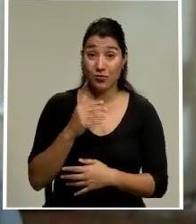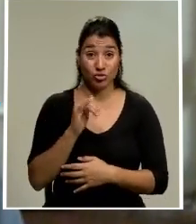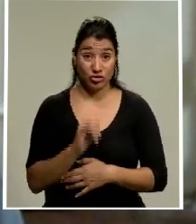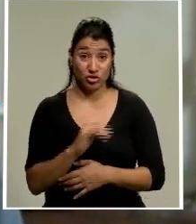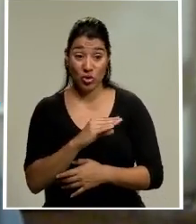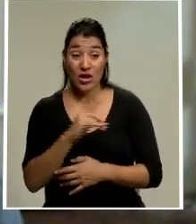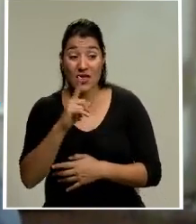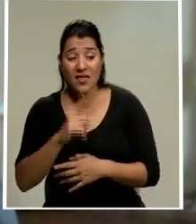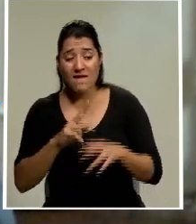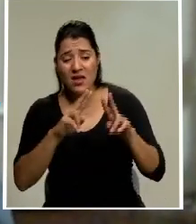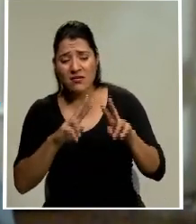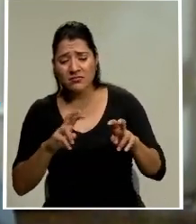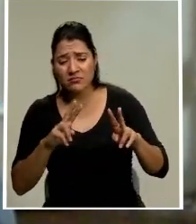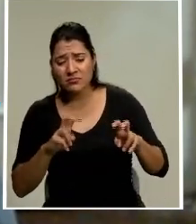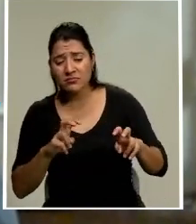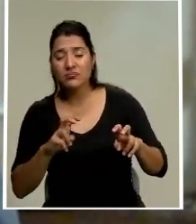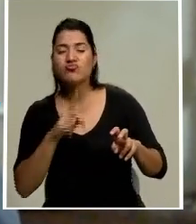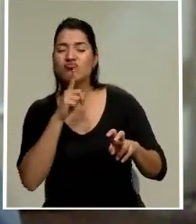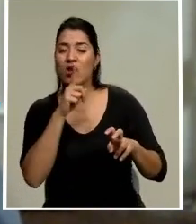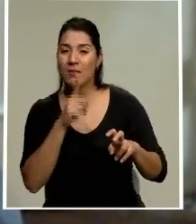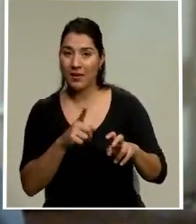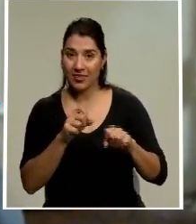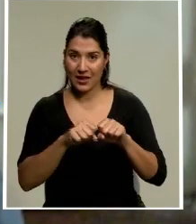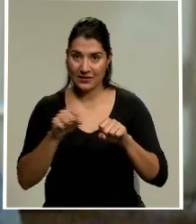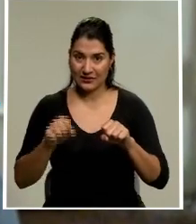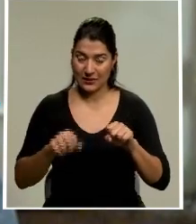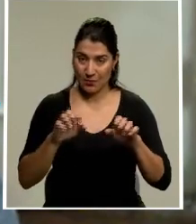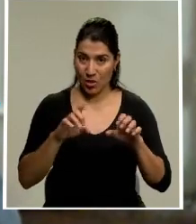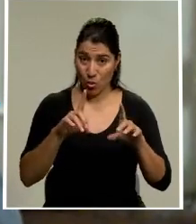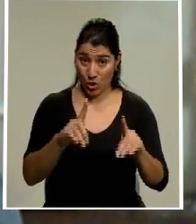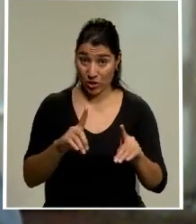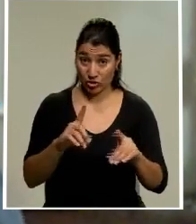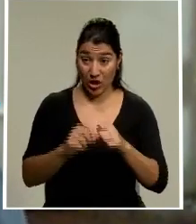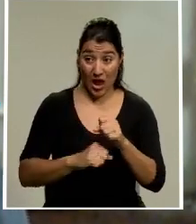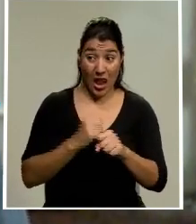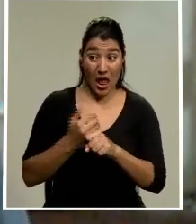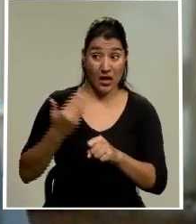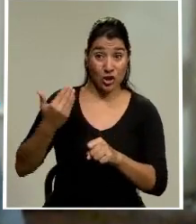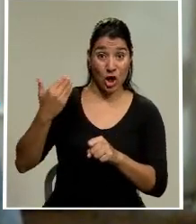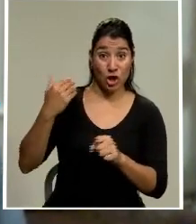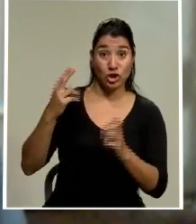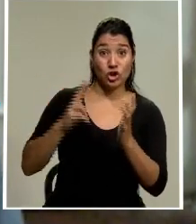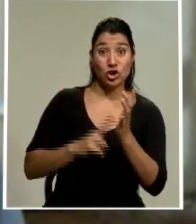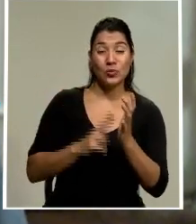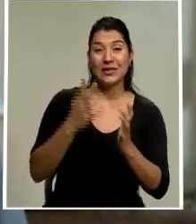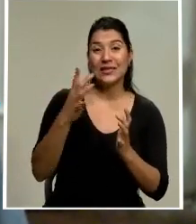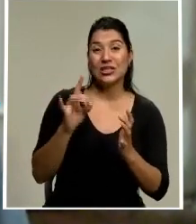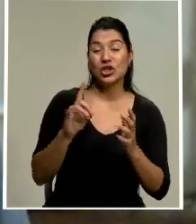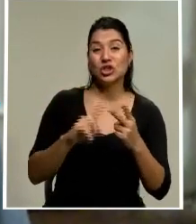el sistema educativo. Tenemos en 2018, 2019,